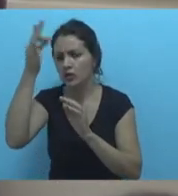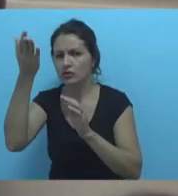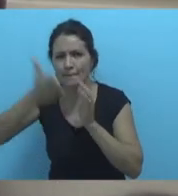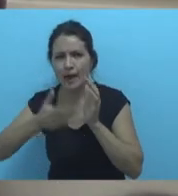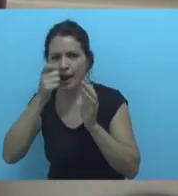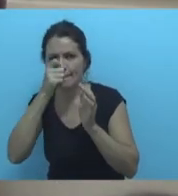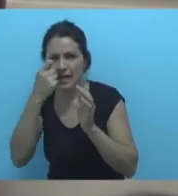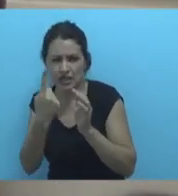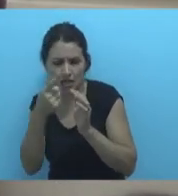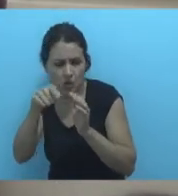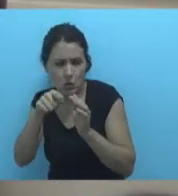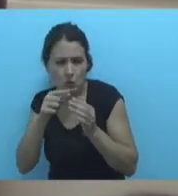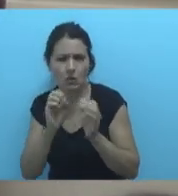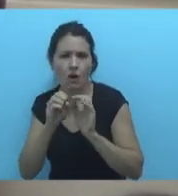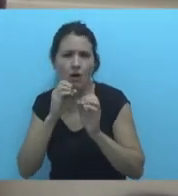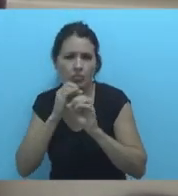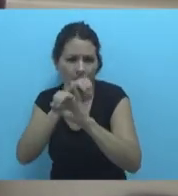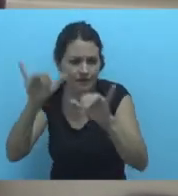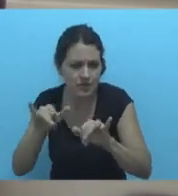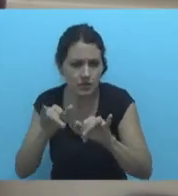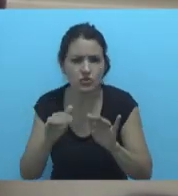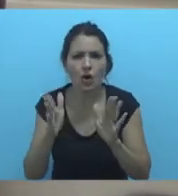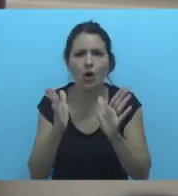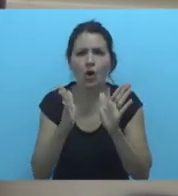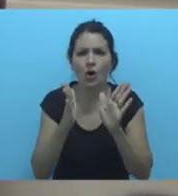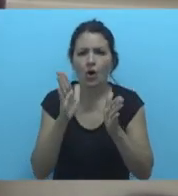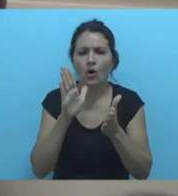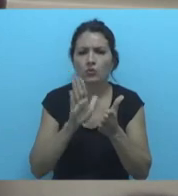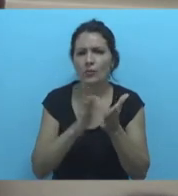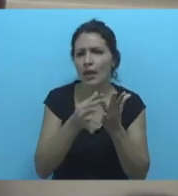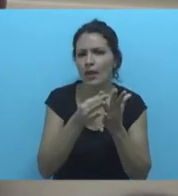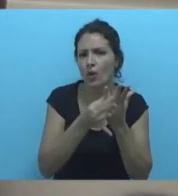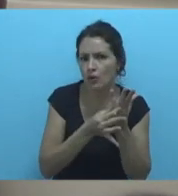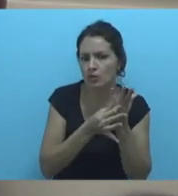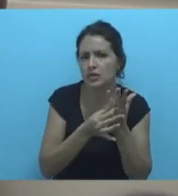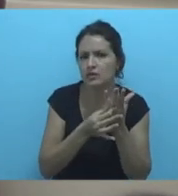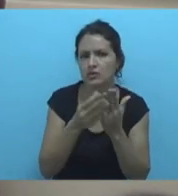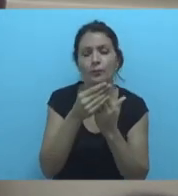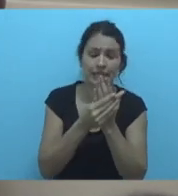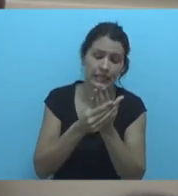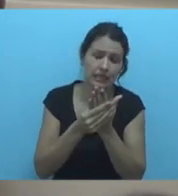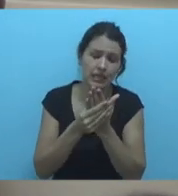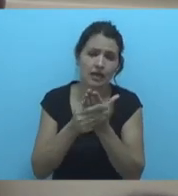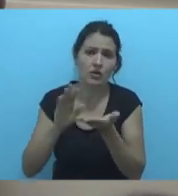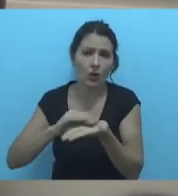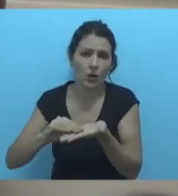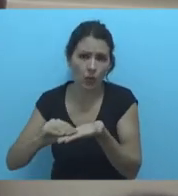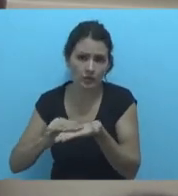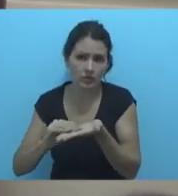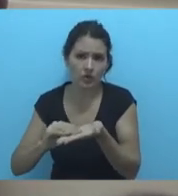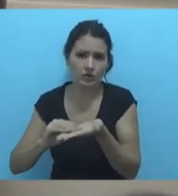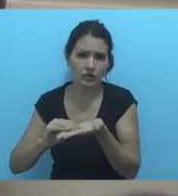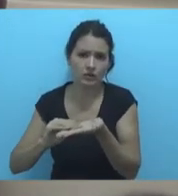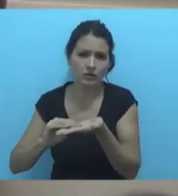la contradicción en base a los compromisos asumidos por el Ministerio respecto a lo dictaminado por el Consejo Federal